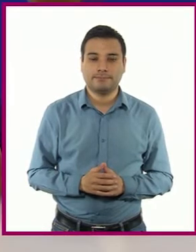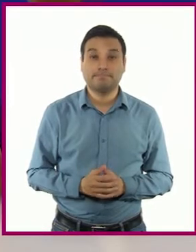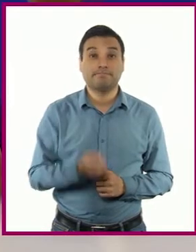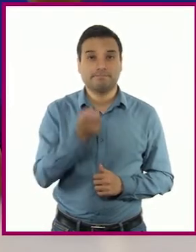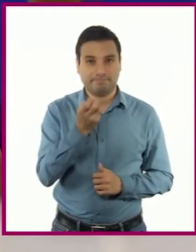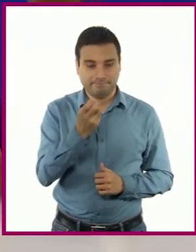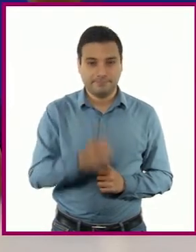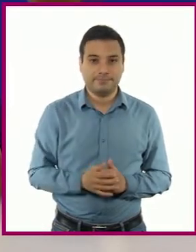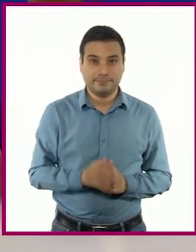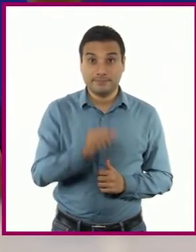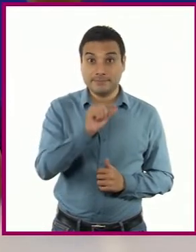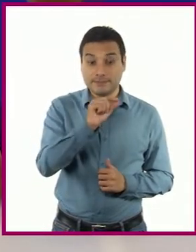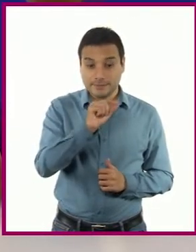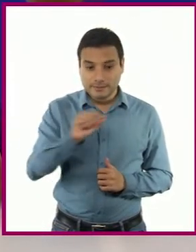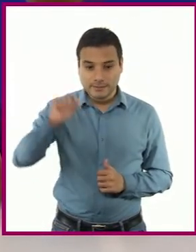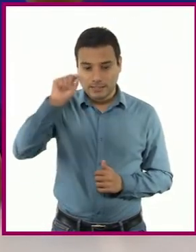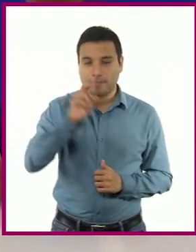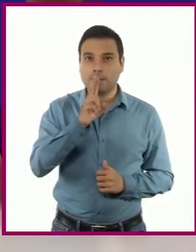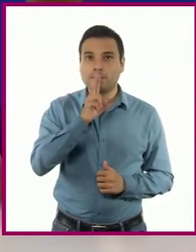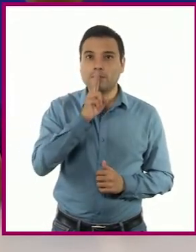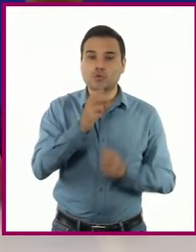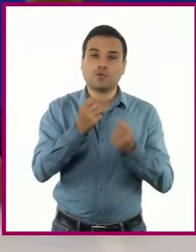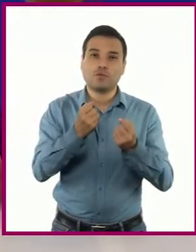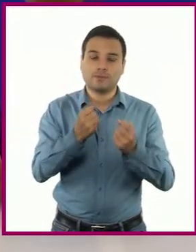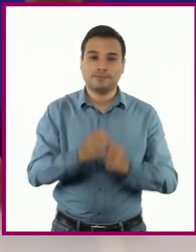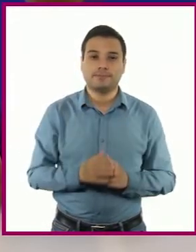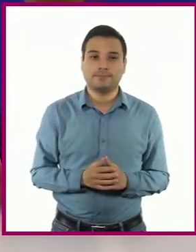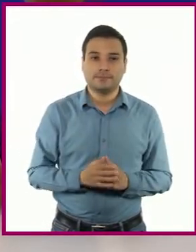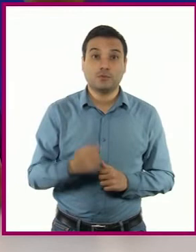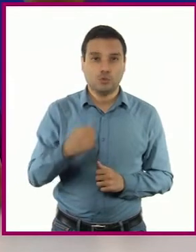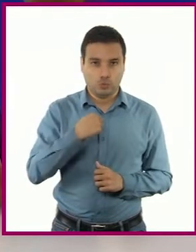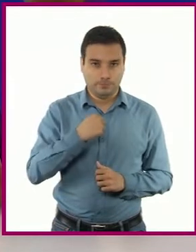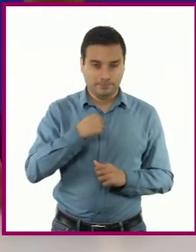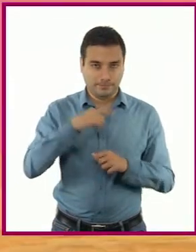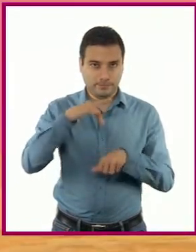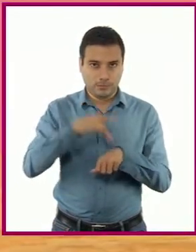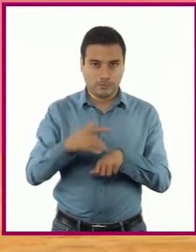sílaba tónica es fi. Exactamente. Perfecto. Ahora me toca a mí.